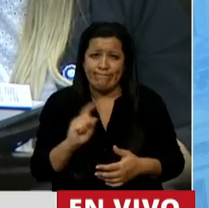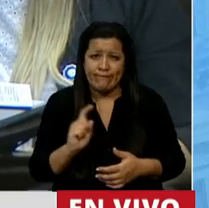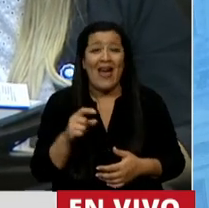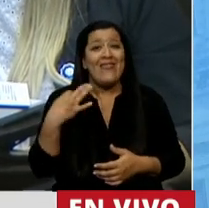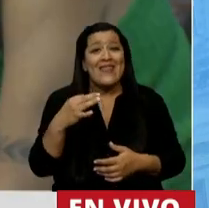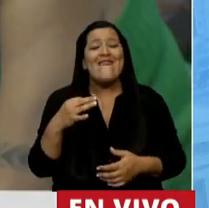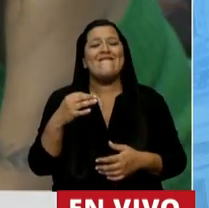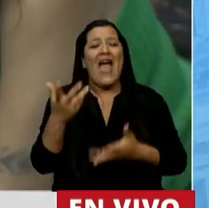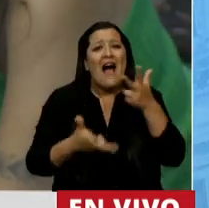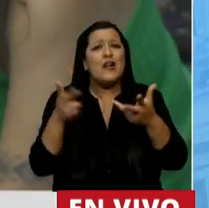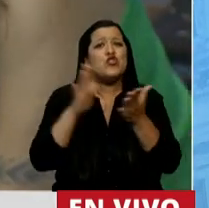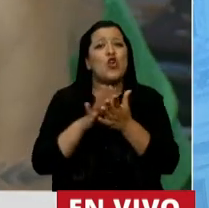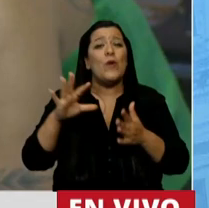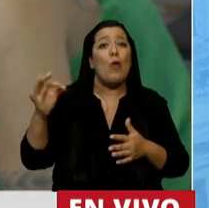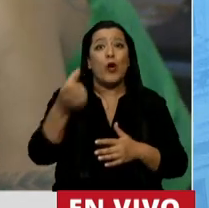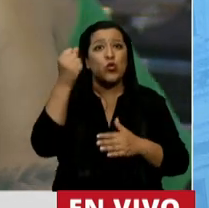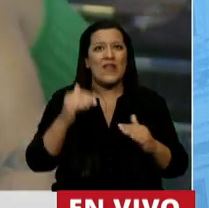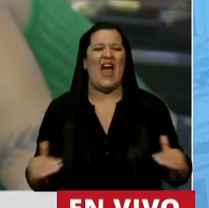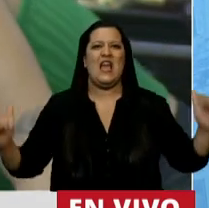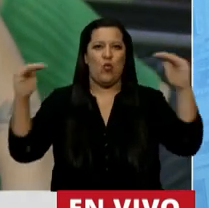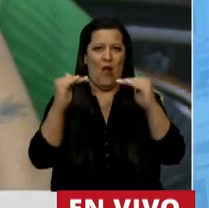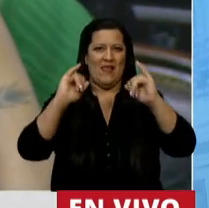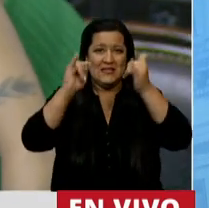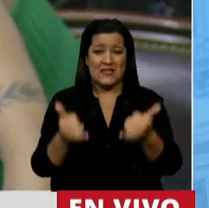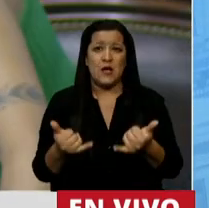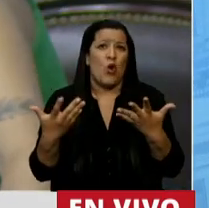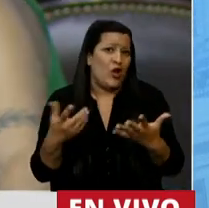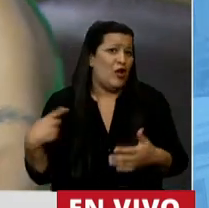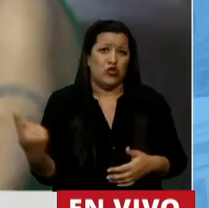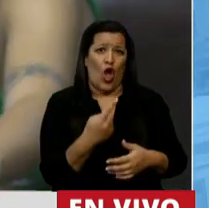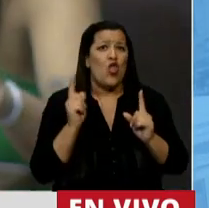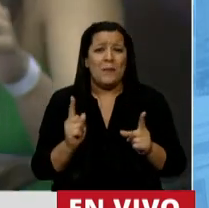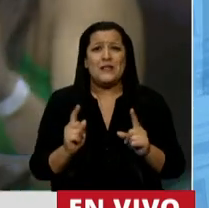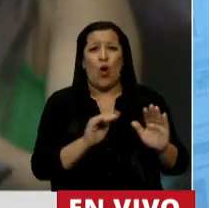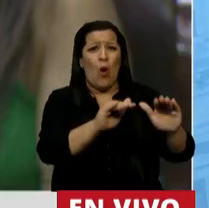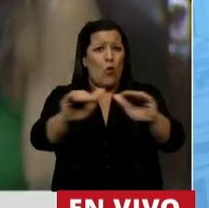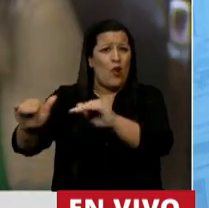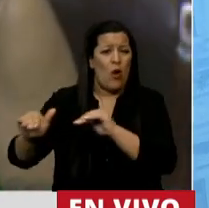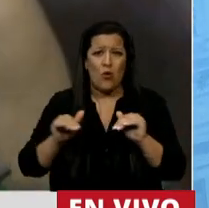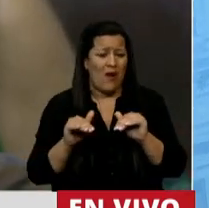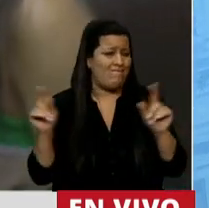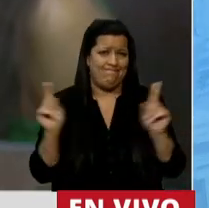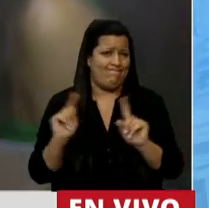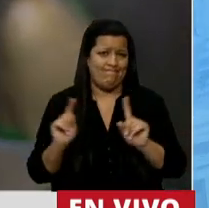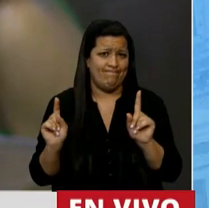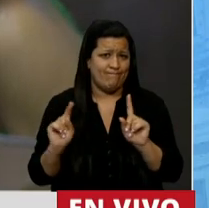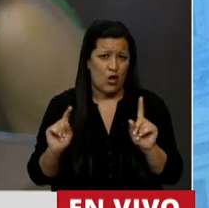hablar de igualdad de oportunidades. Porque lógicamente no todos tenemos o partimos de esa misma línea,